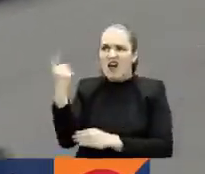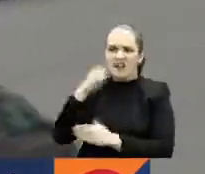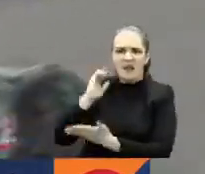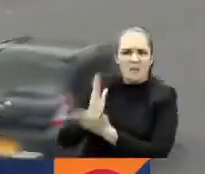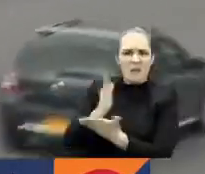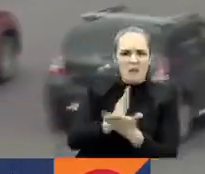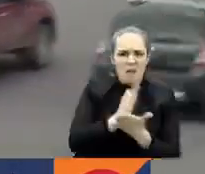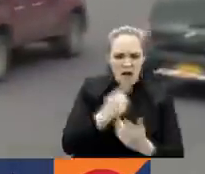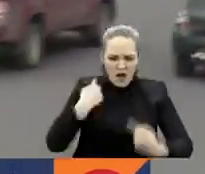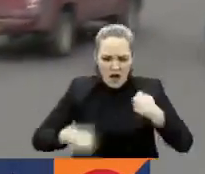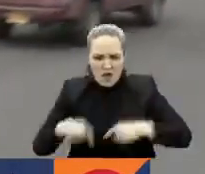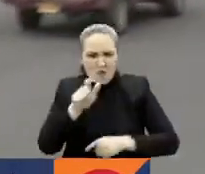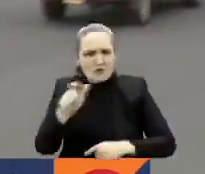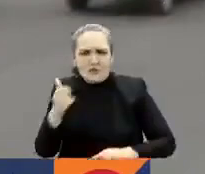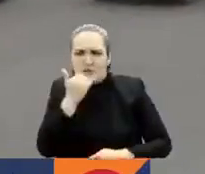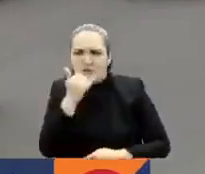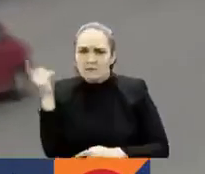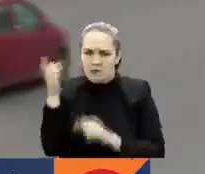de ayer.